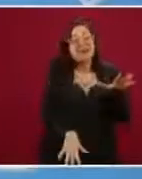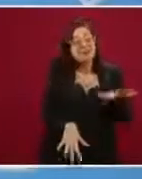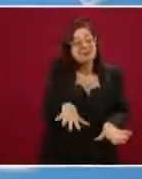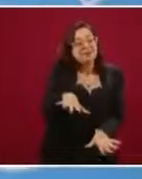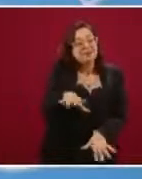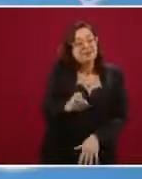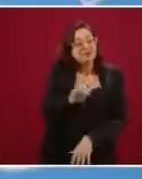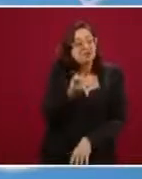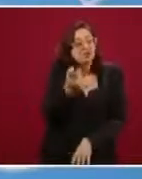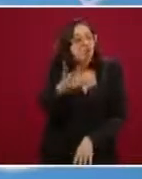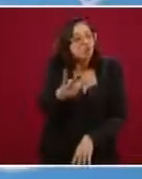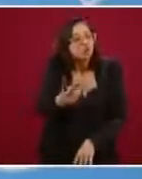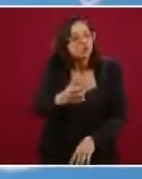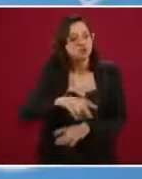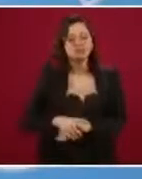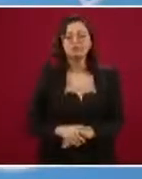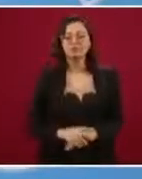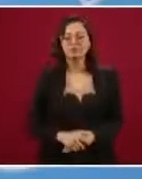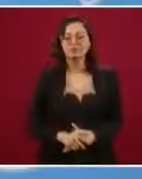Bueno,